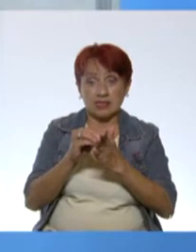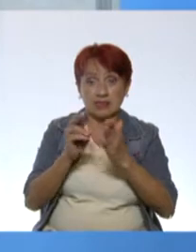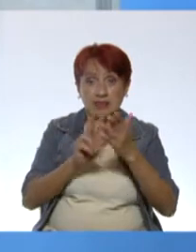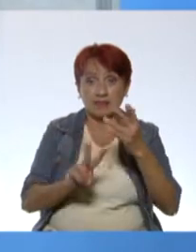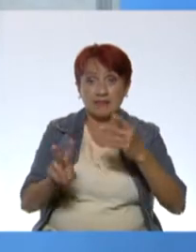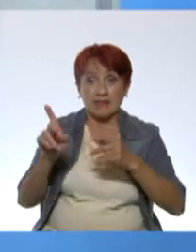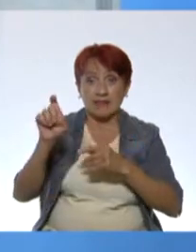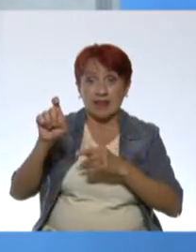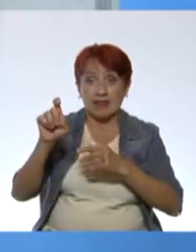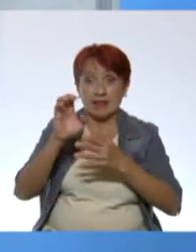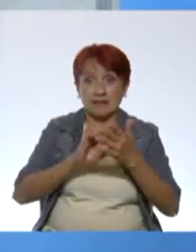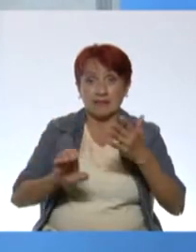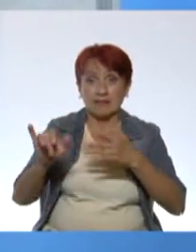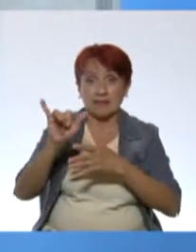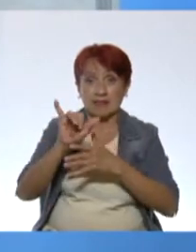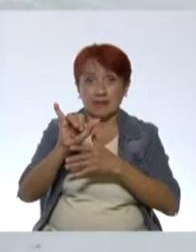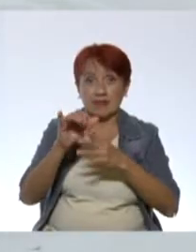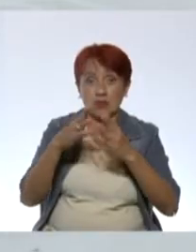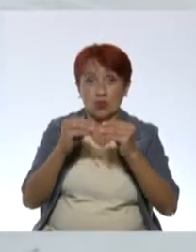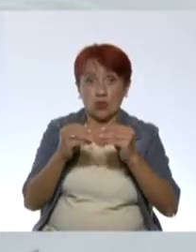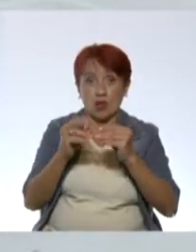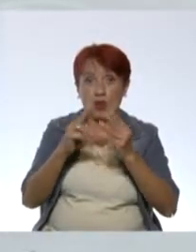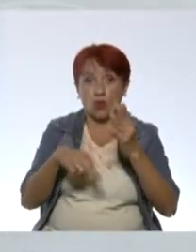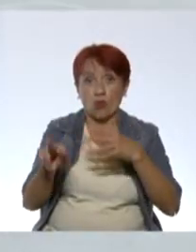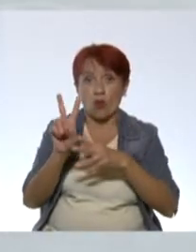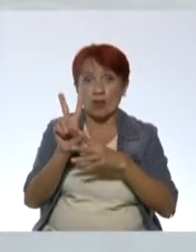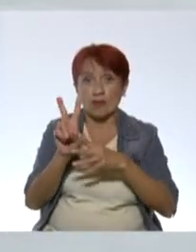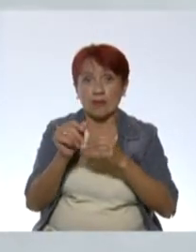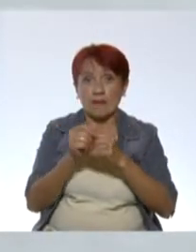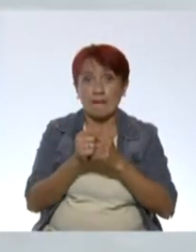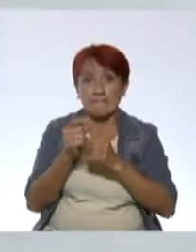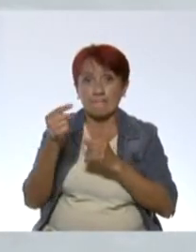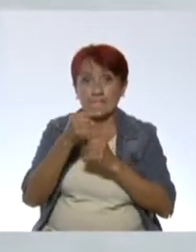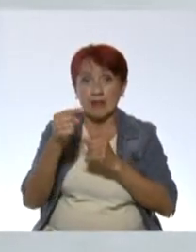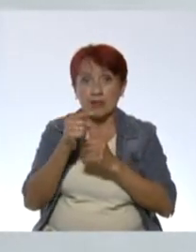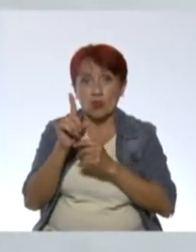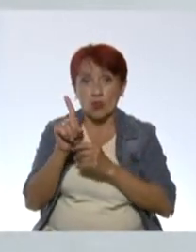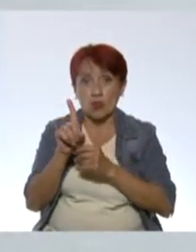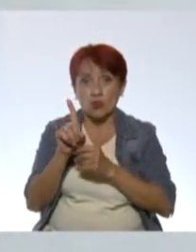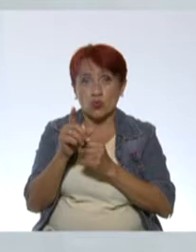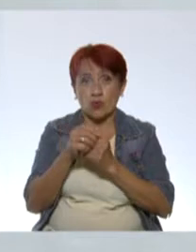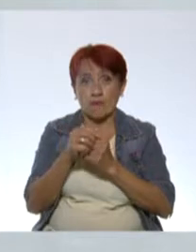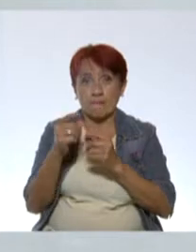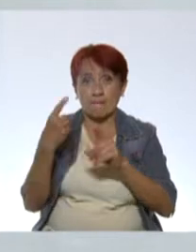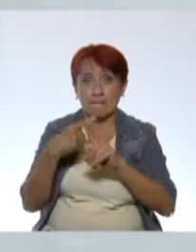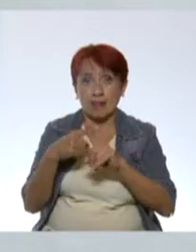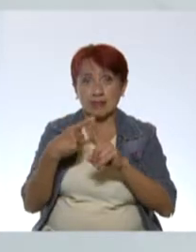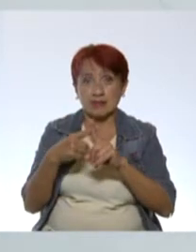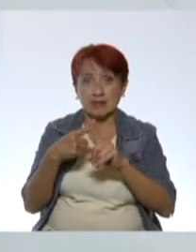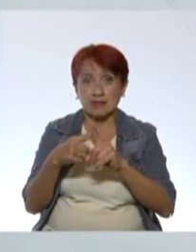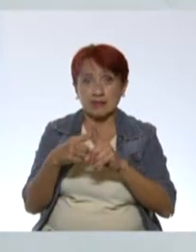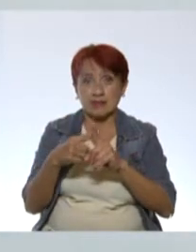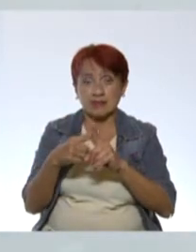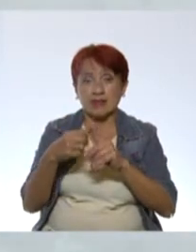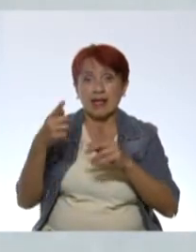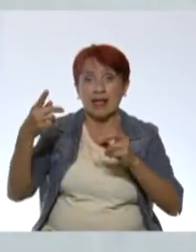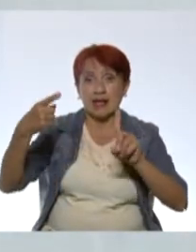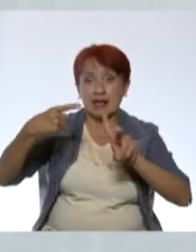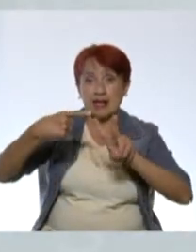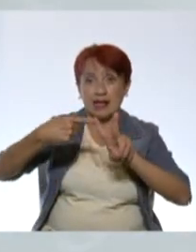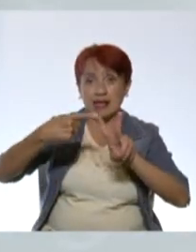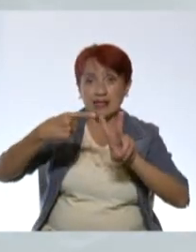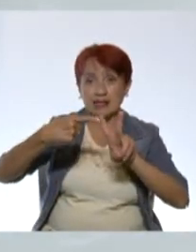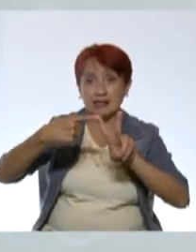este caso sabemos que este es x y este es y. Entonces decimos menos 1 al cuadrado más raíz